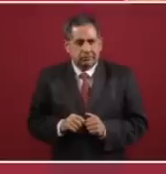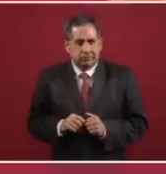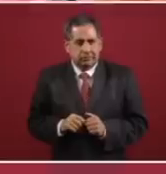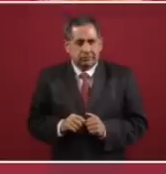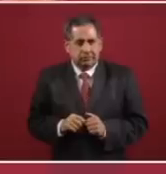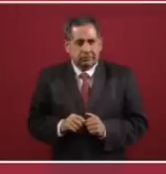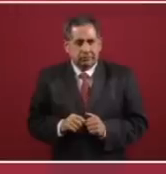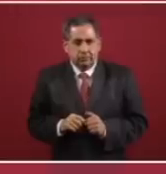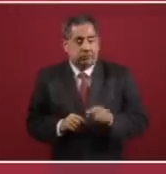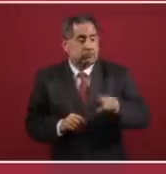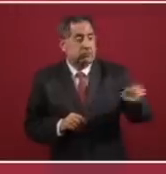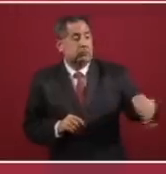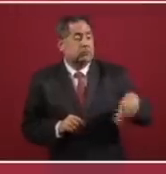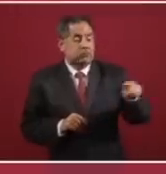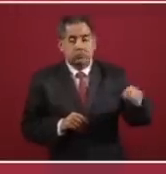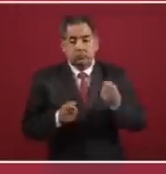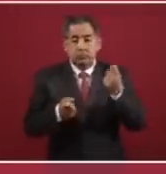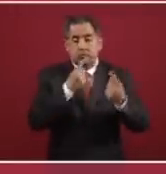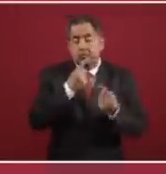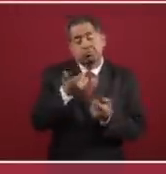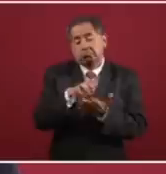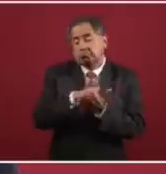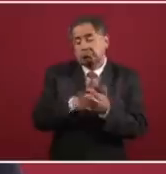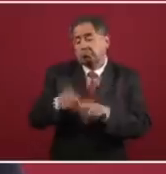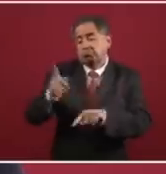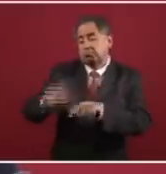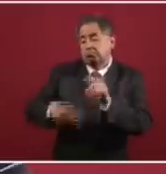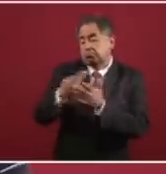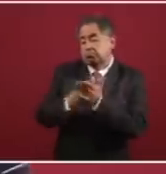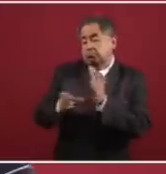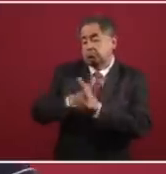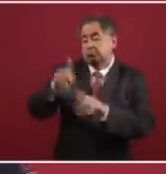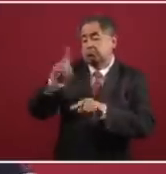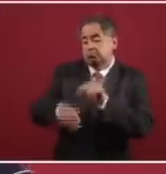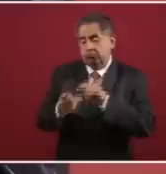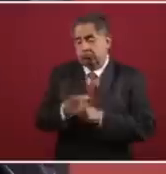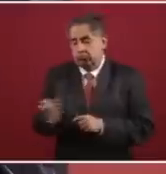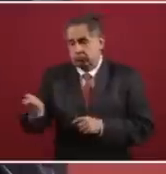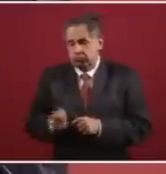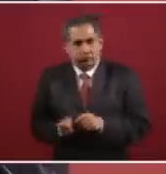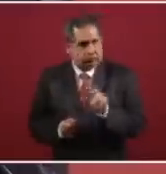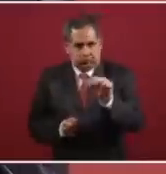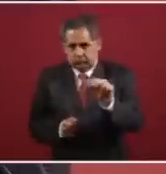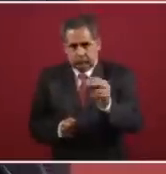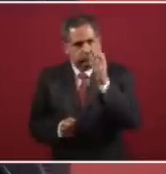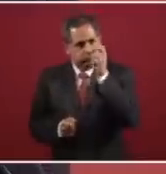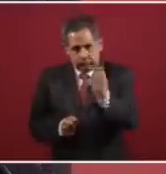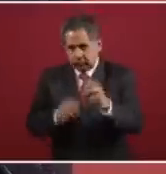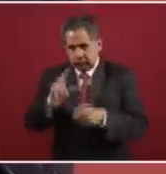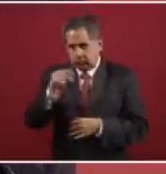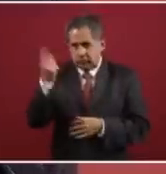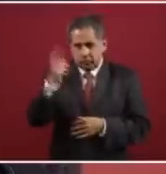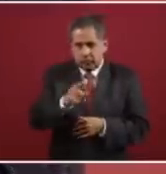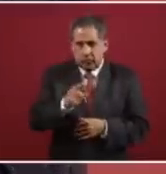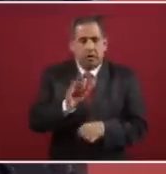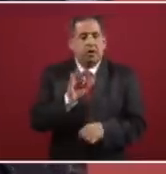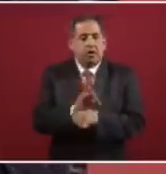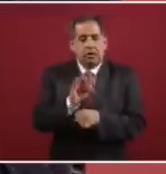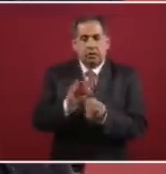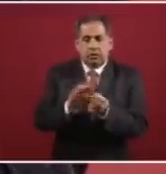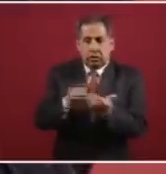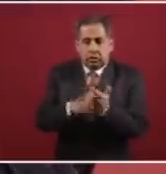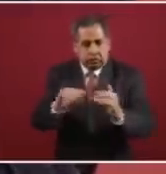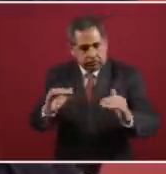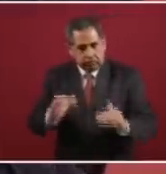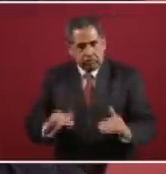tienes que abandonar tu trabajo, tu plaza, cuando no era esa la instrucción, era proteger a los de abajo